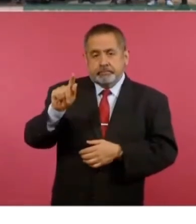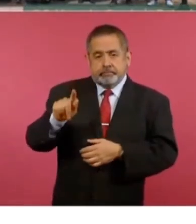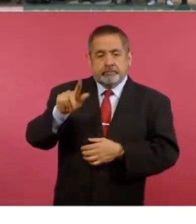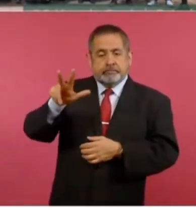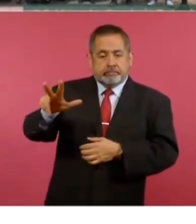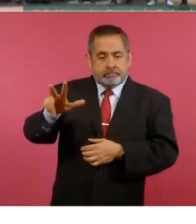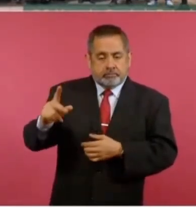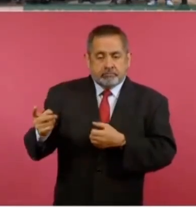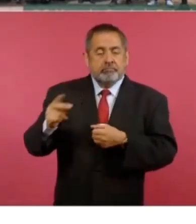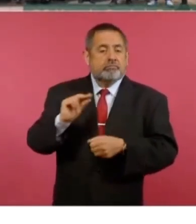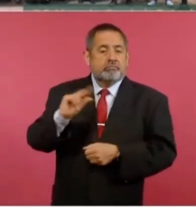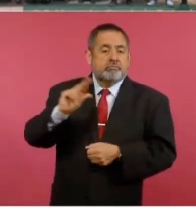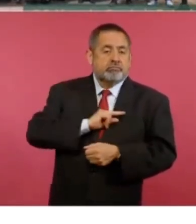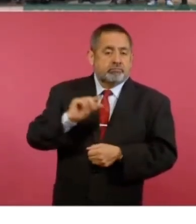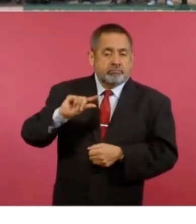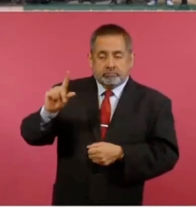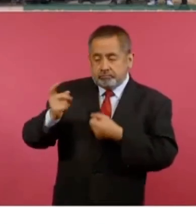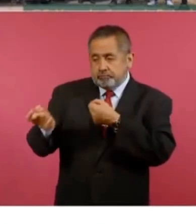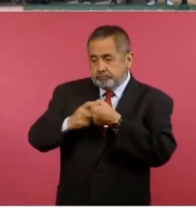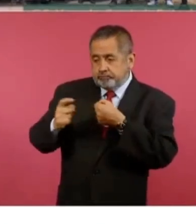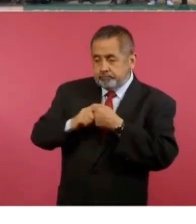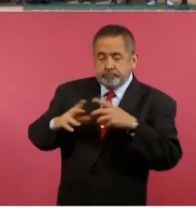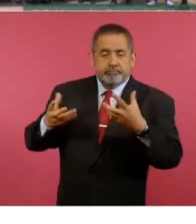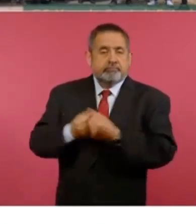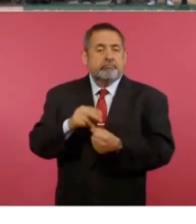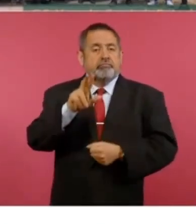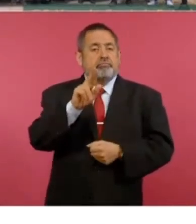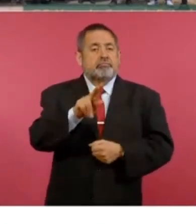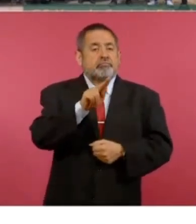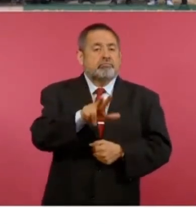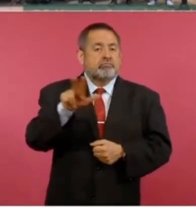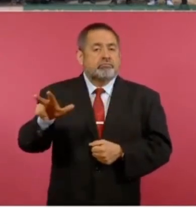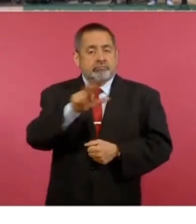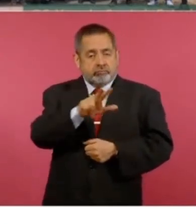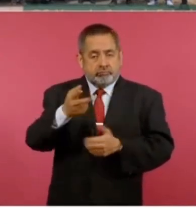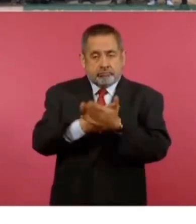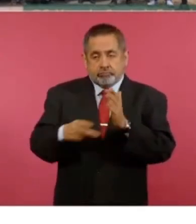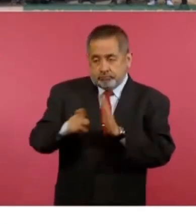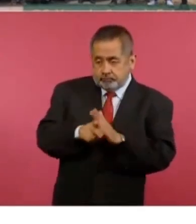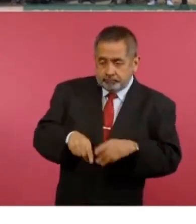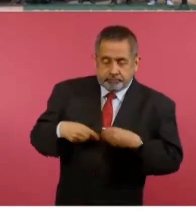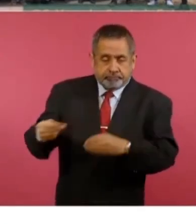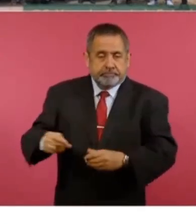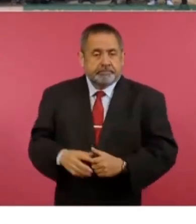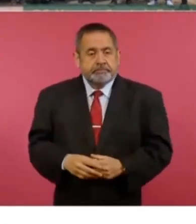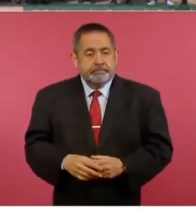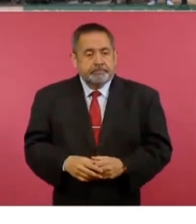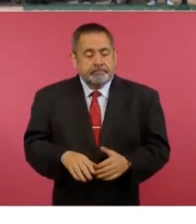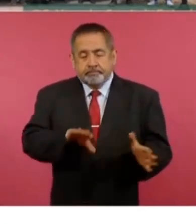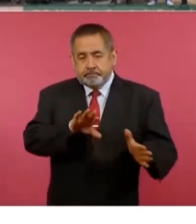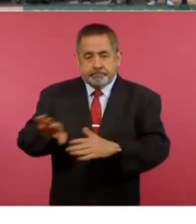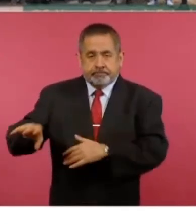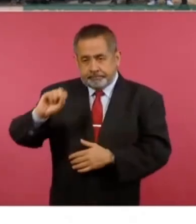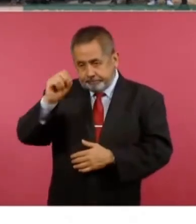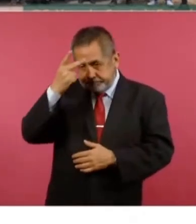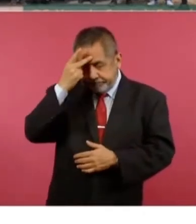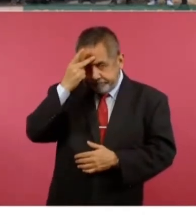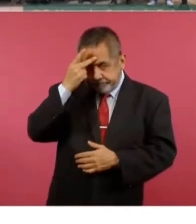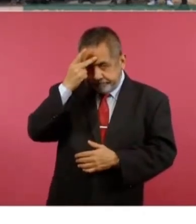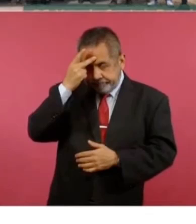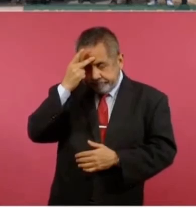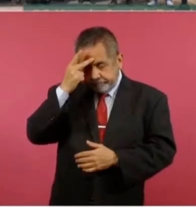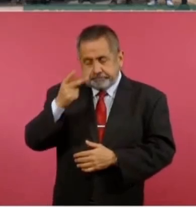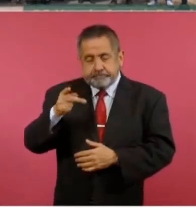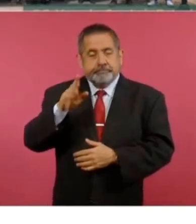78 especialistas de las 88 plazas que han sido ofertadas. En el caso de San Luis Potosí se han instalado